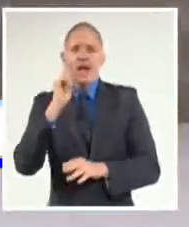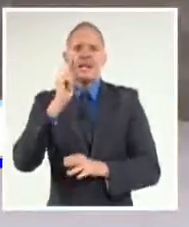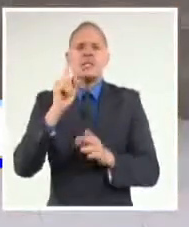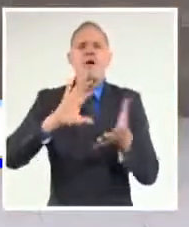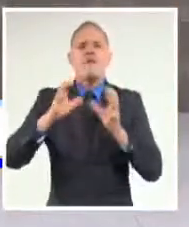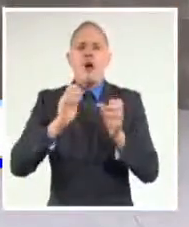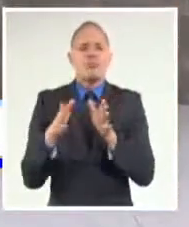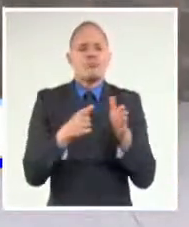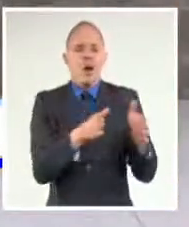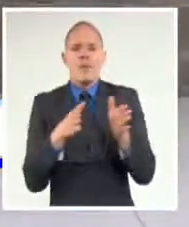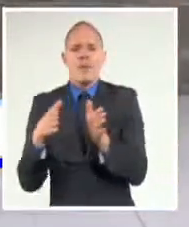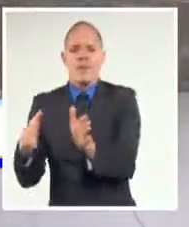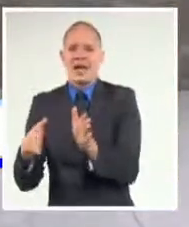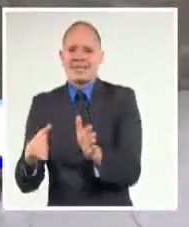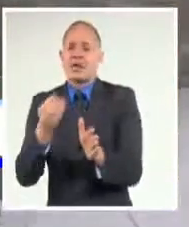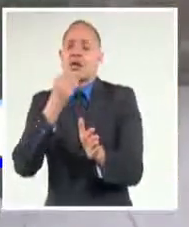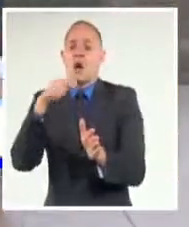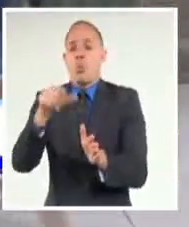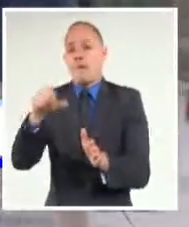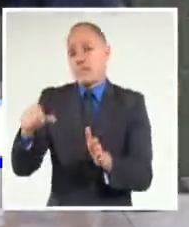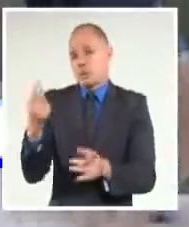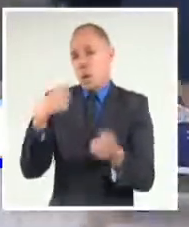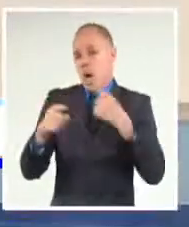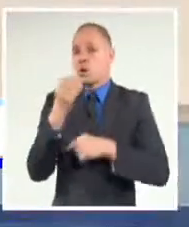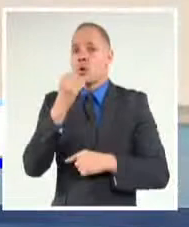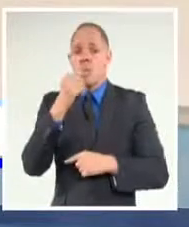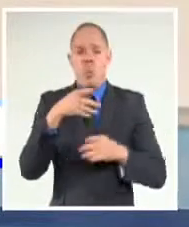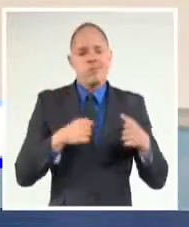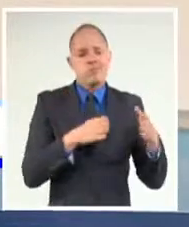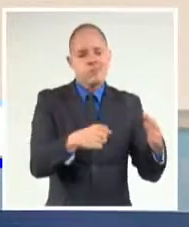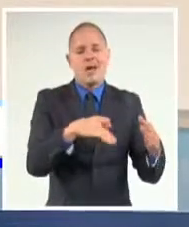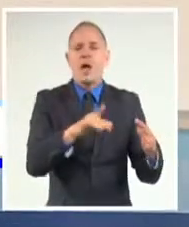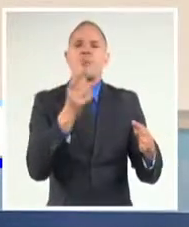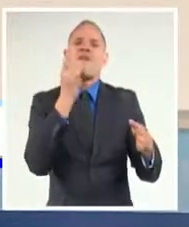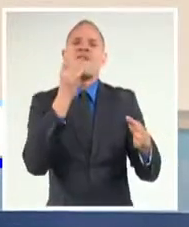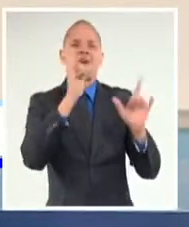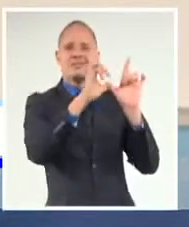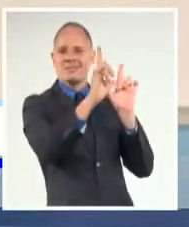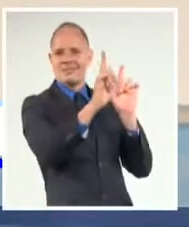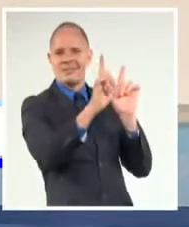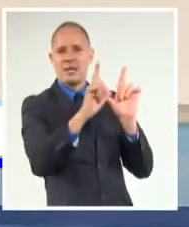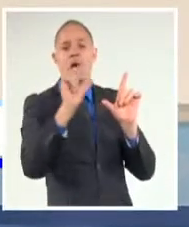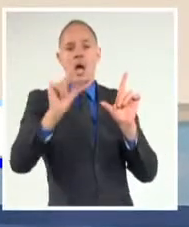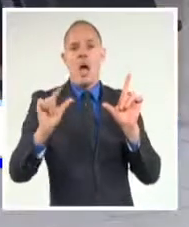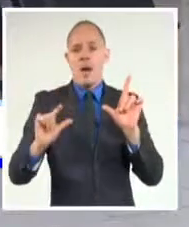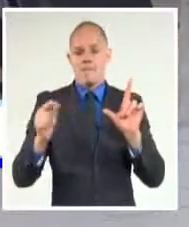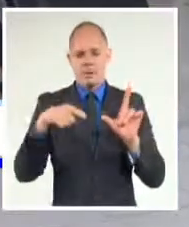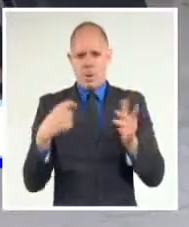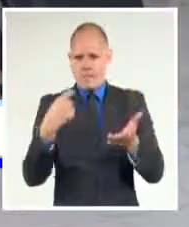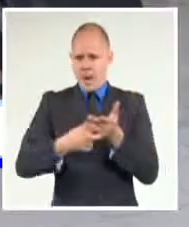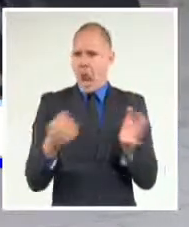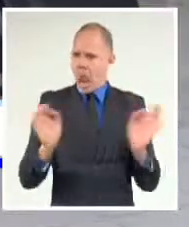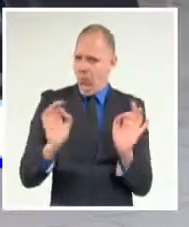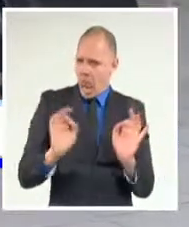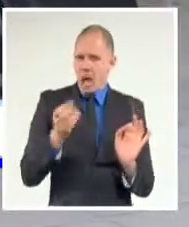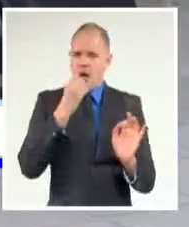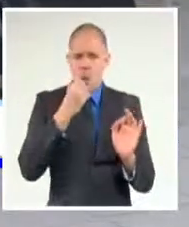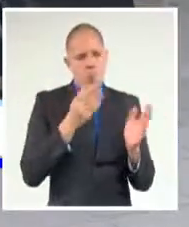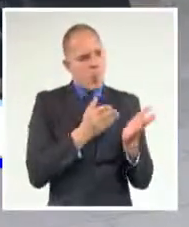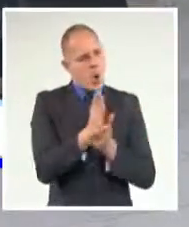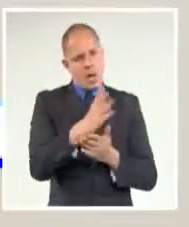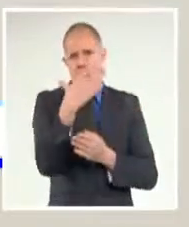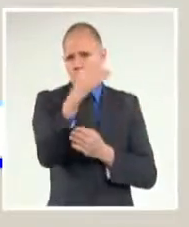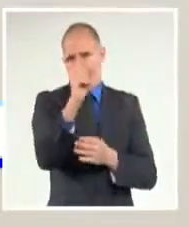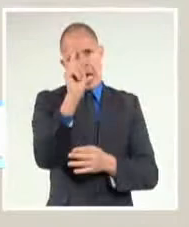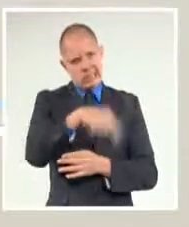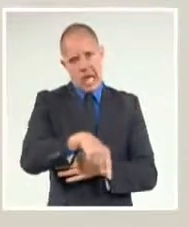detalles, permiten la salida ágil por el Canal Verde a los pasajeros que están libres de impuestos y pasar hacia el